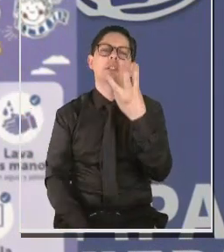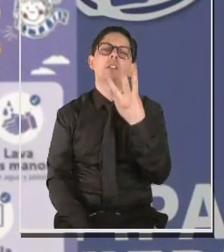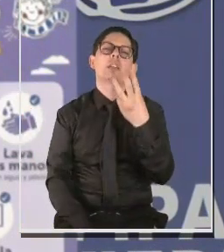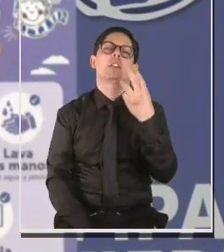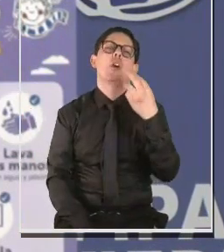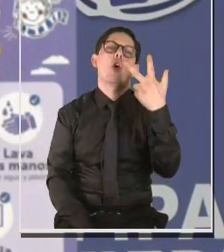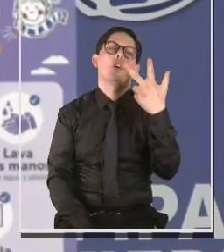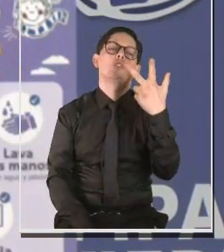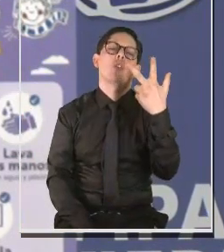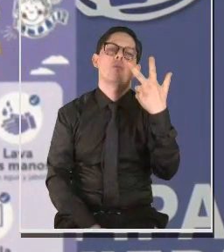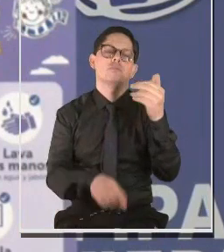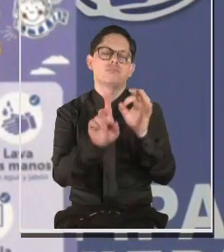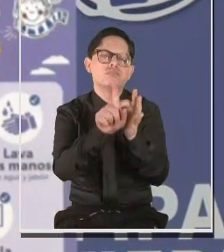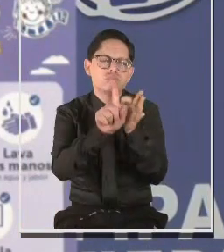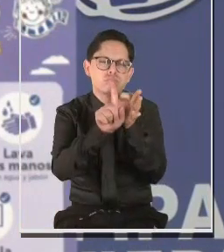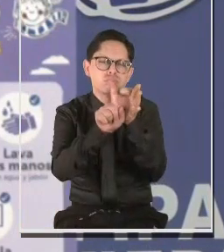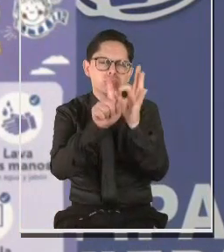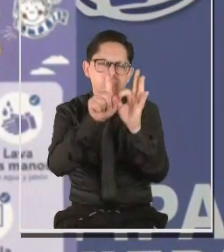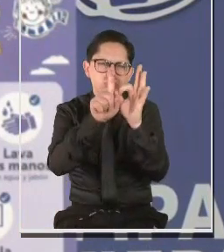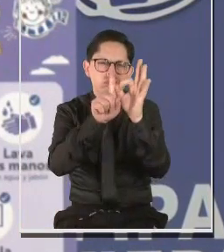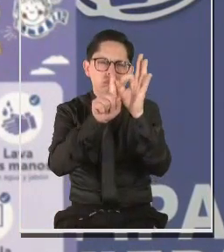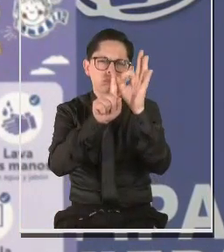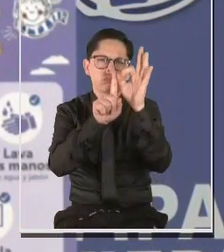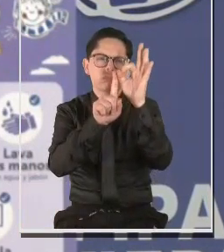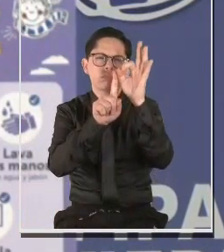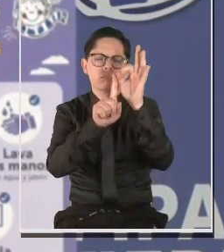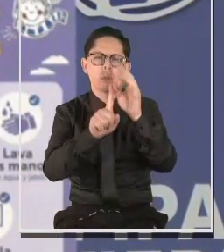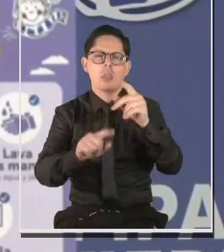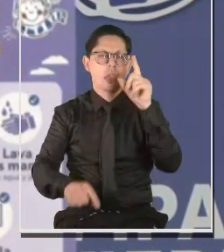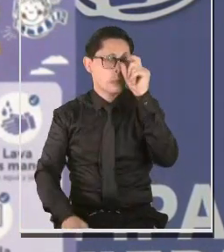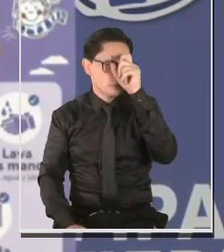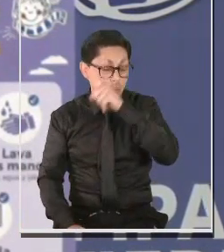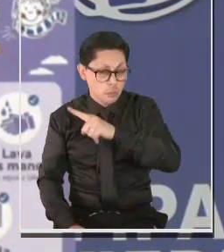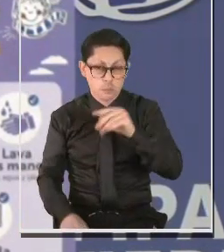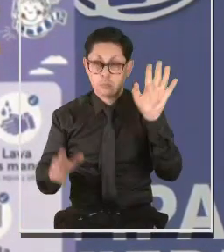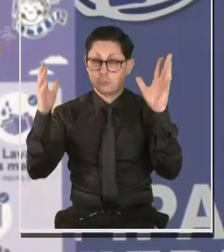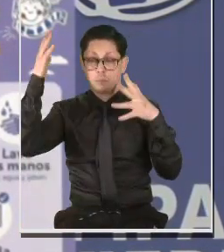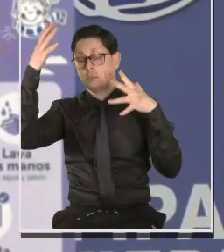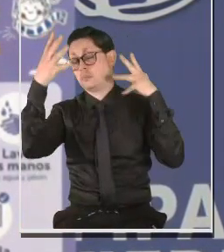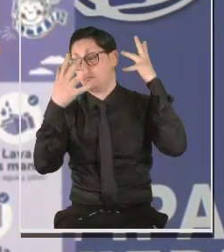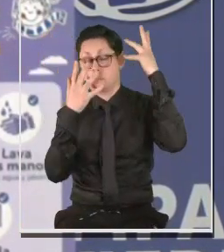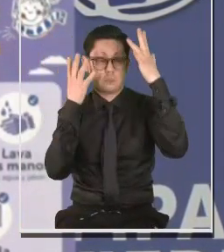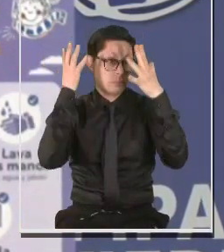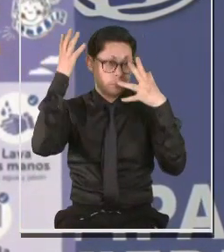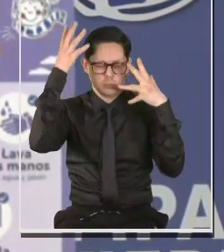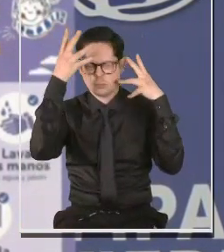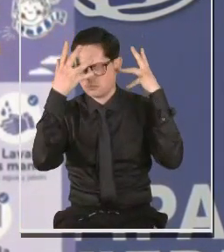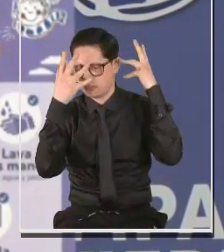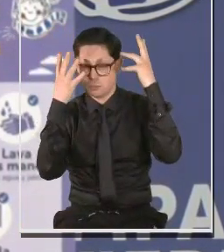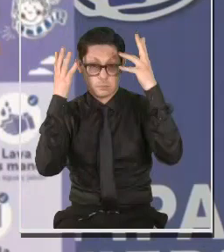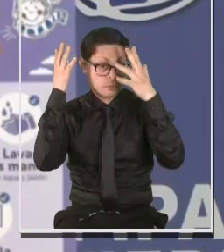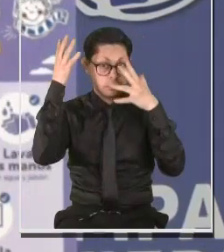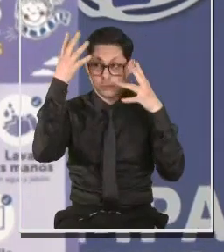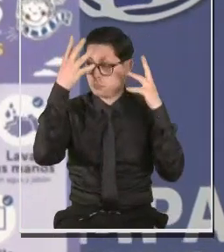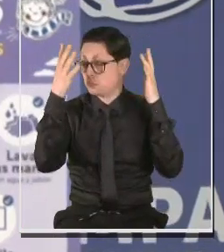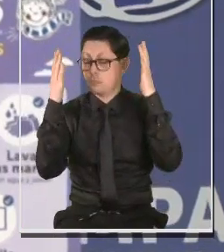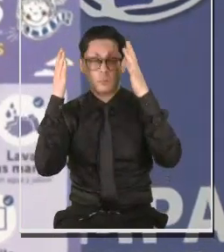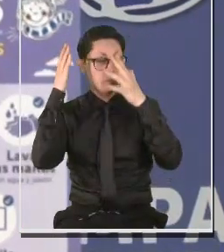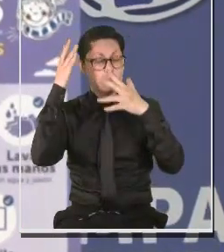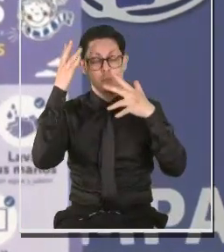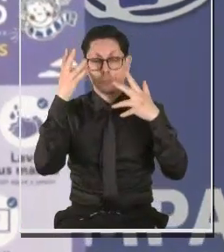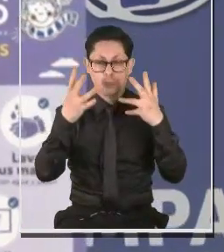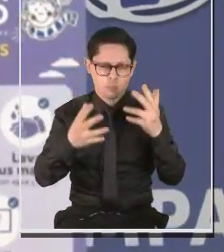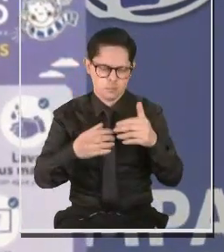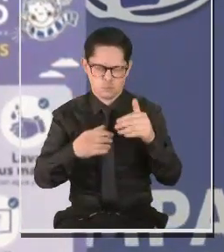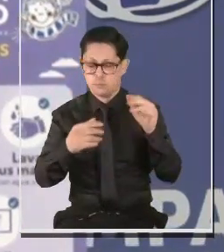grados axilar empieza a tener algunas dificultades para orientarse o empieza francamente a